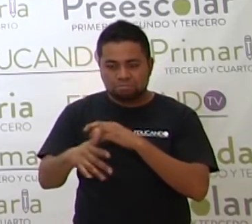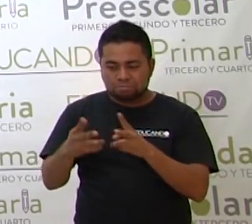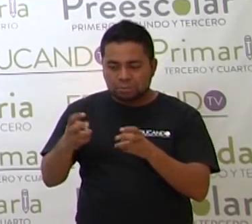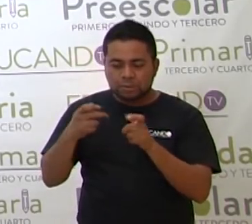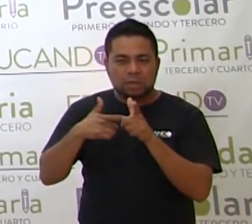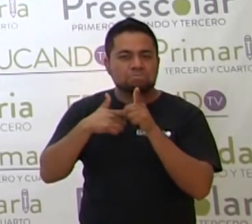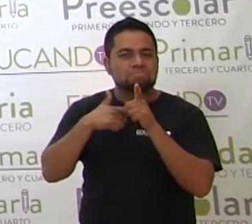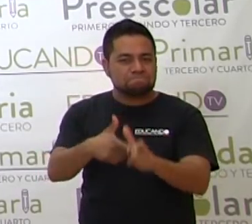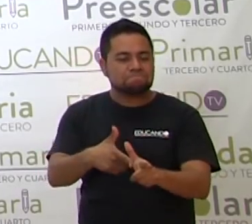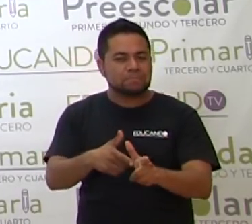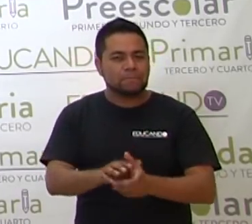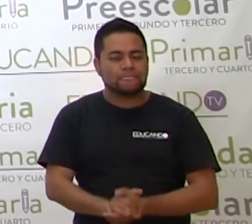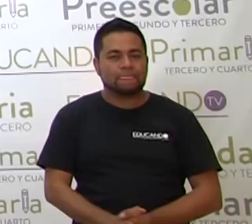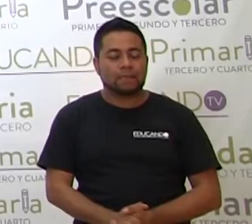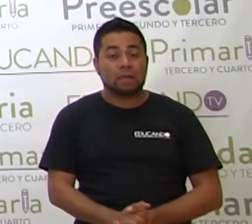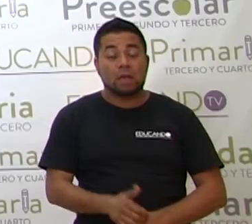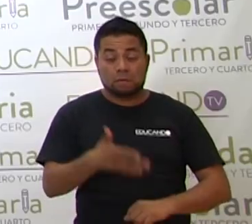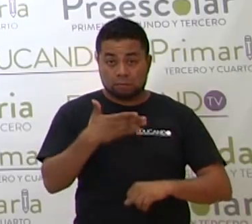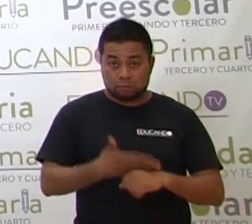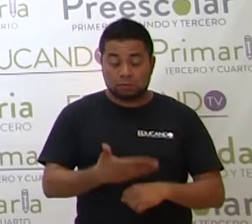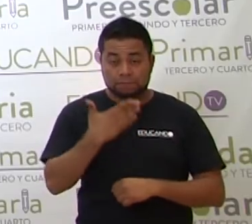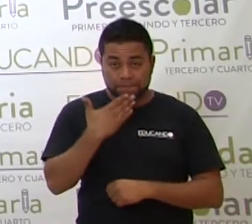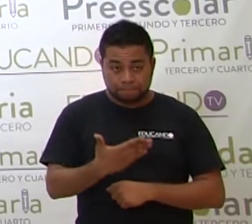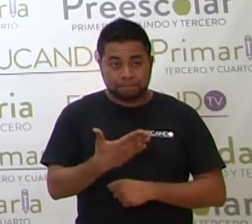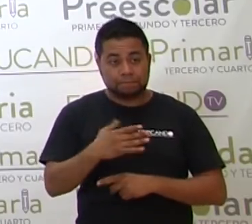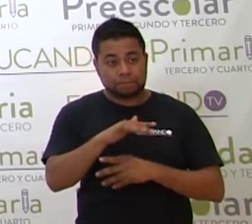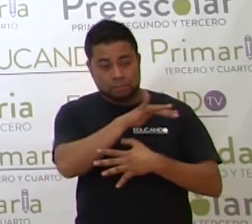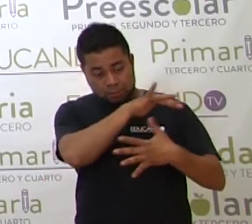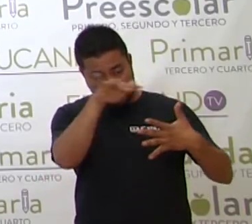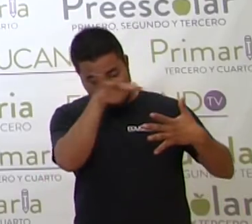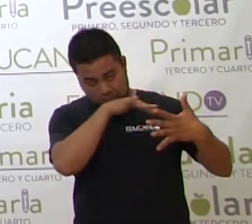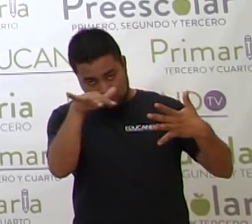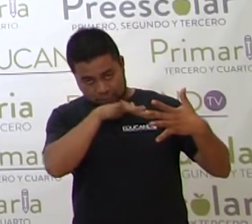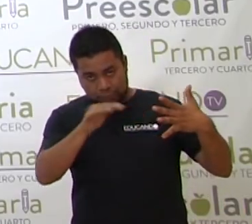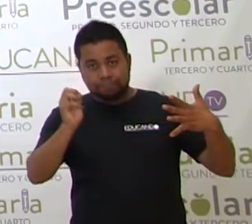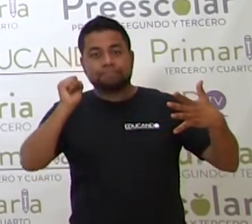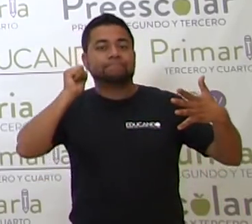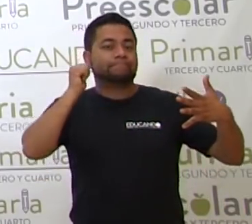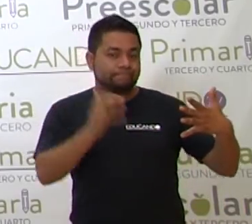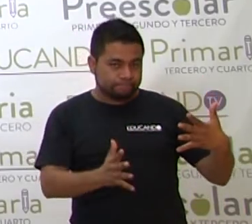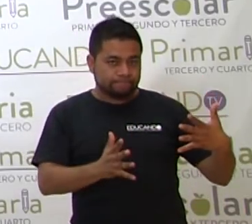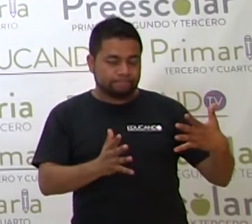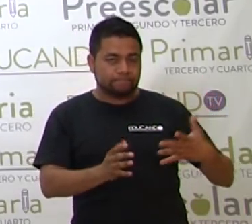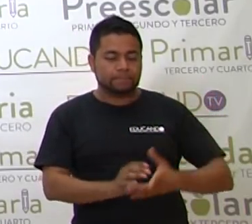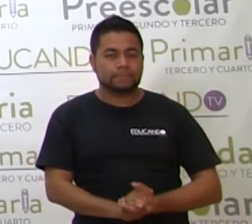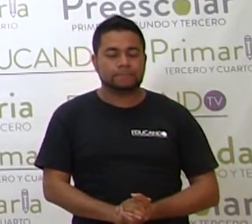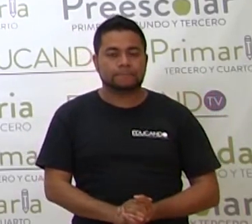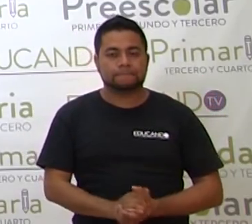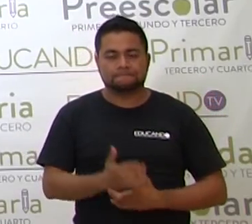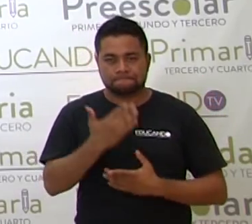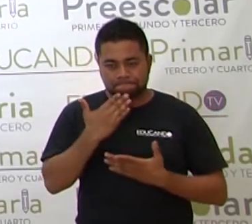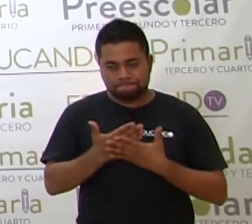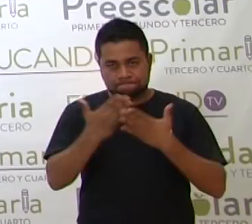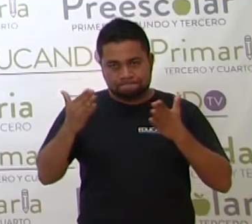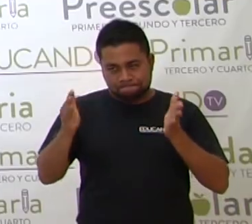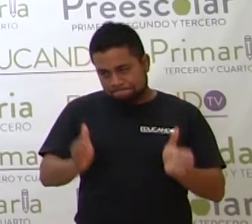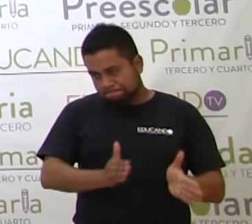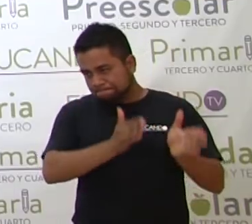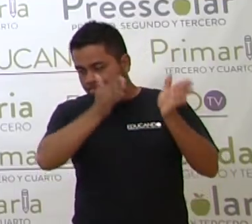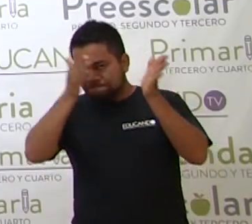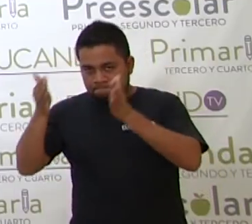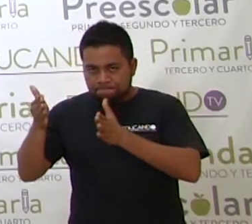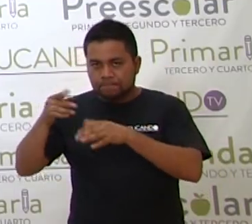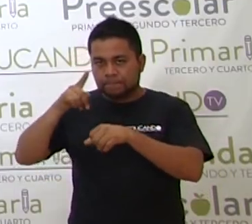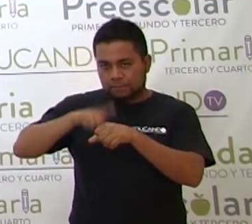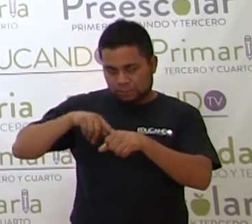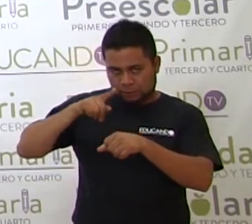Muy bien, niños y niñas. Ahora, ya después de haber leído este texto, ahora vamos a leer el texto